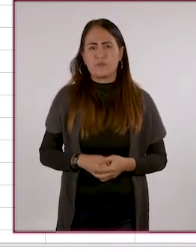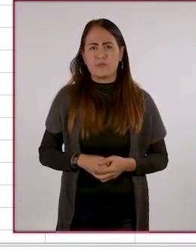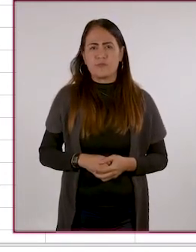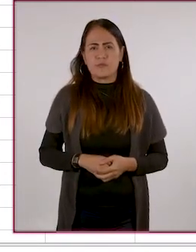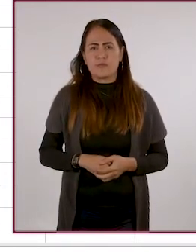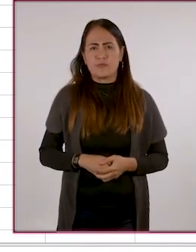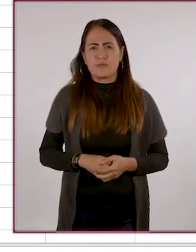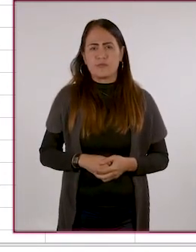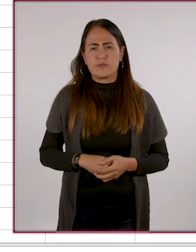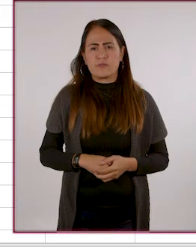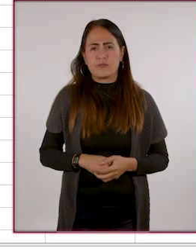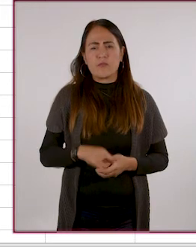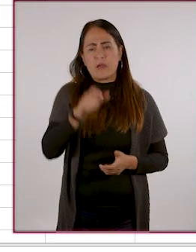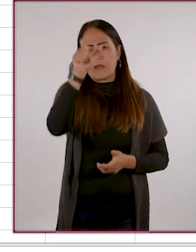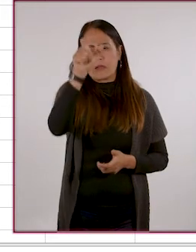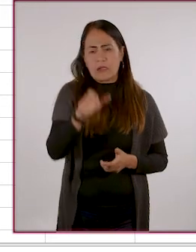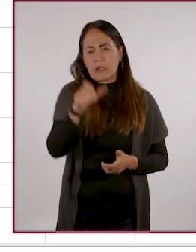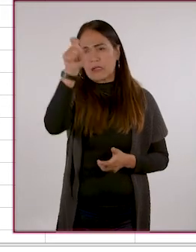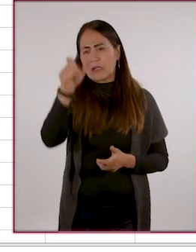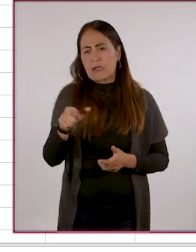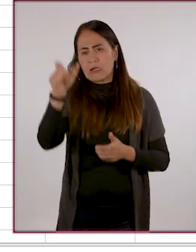voy a dar el rango